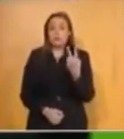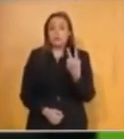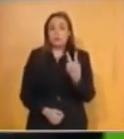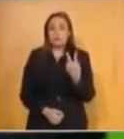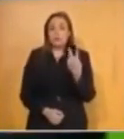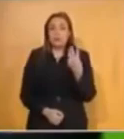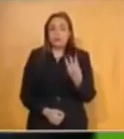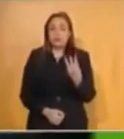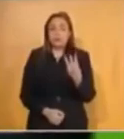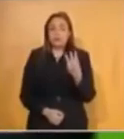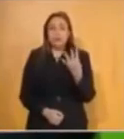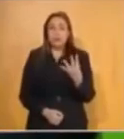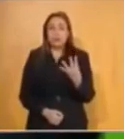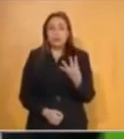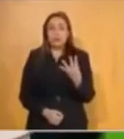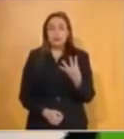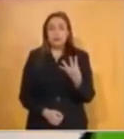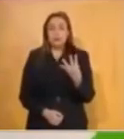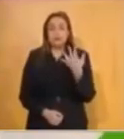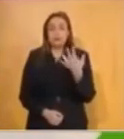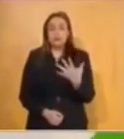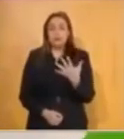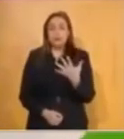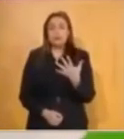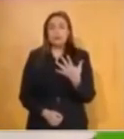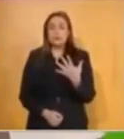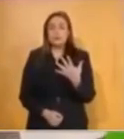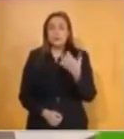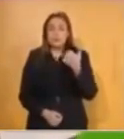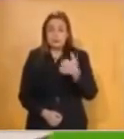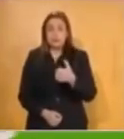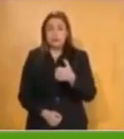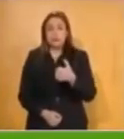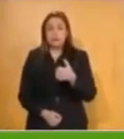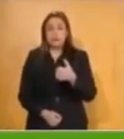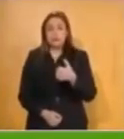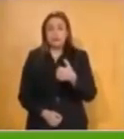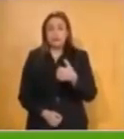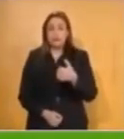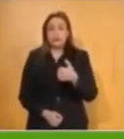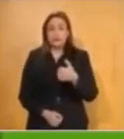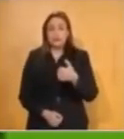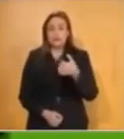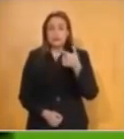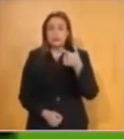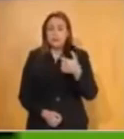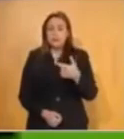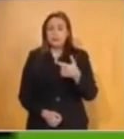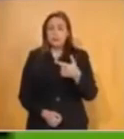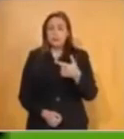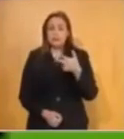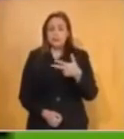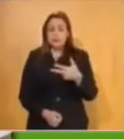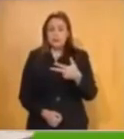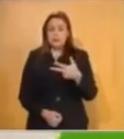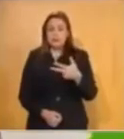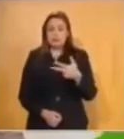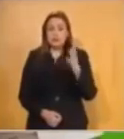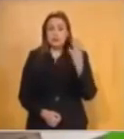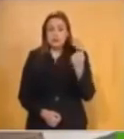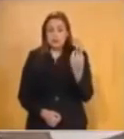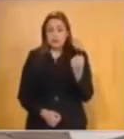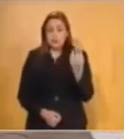3, 4, 5, 6, 7, 8,